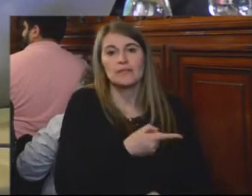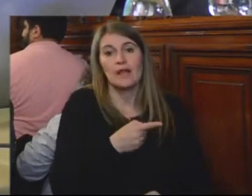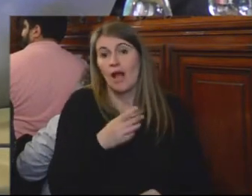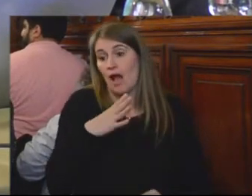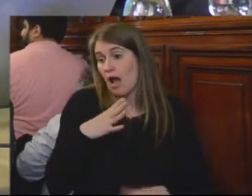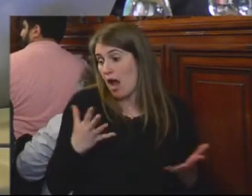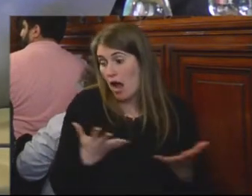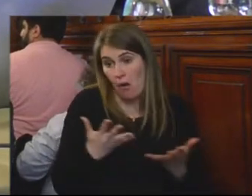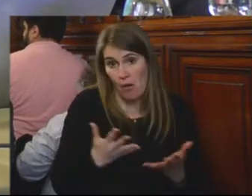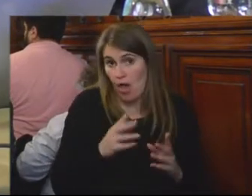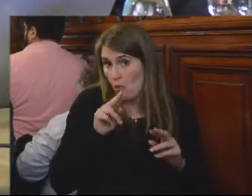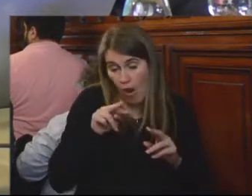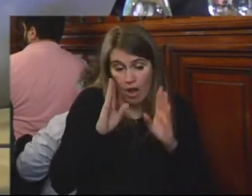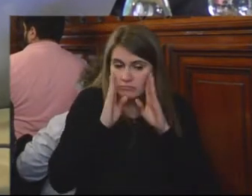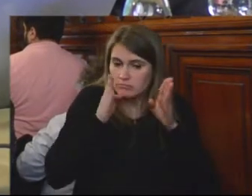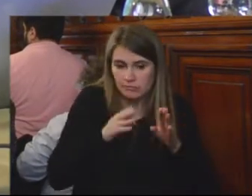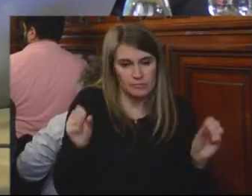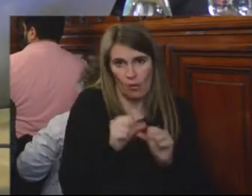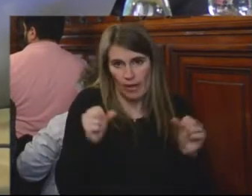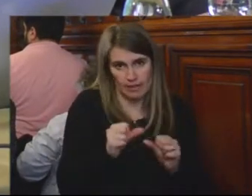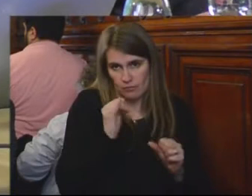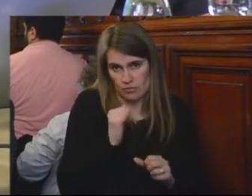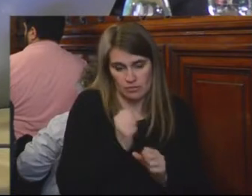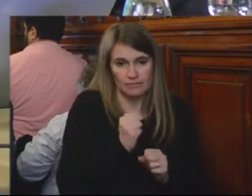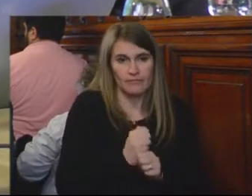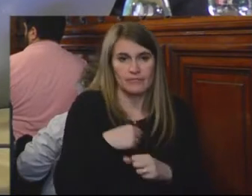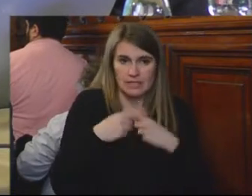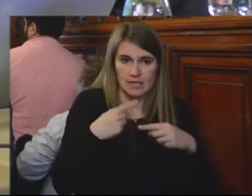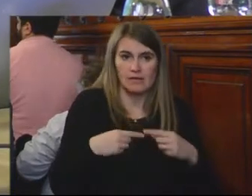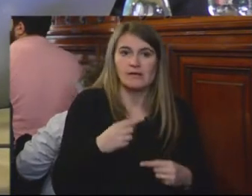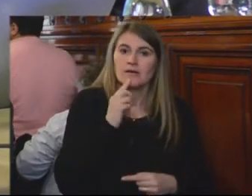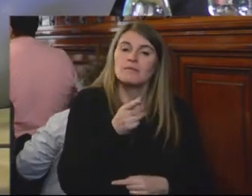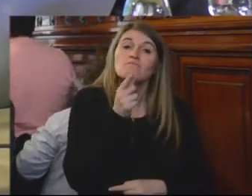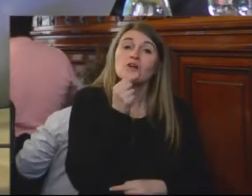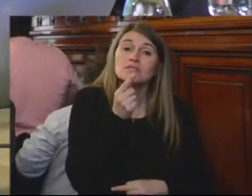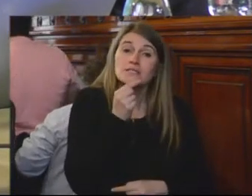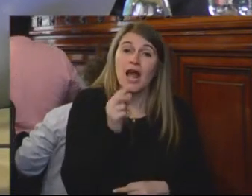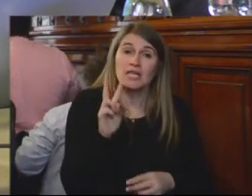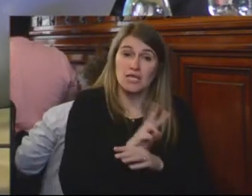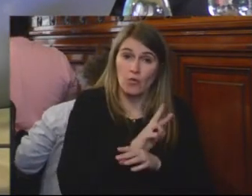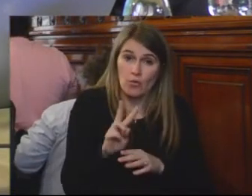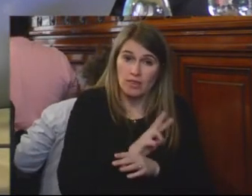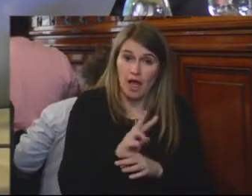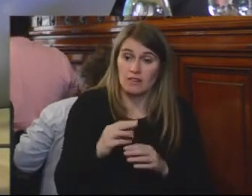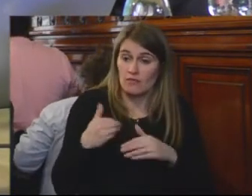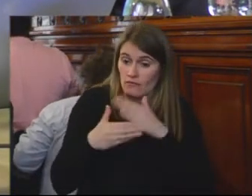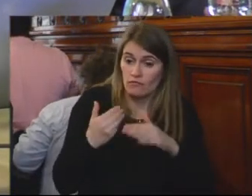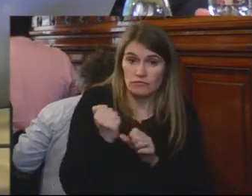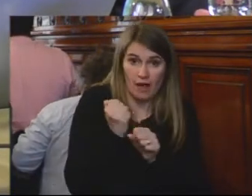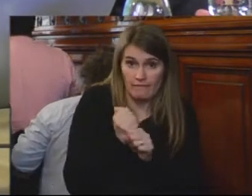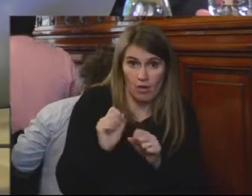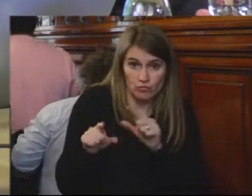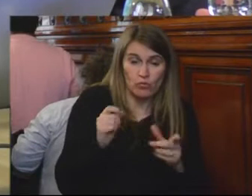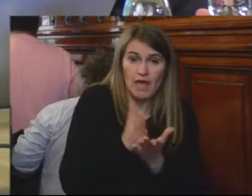en ejecución la actual dirección nacional de control de integridad de las fuerzas policiales y de seguridad amplió sus funciones en materia de derechos humanos